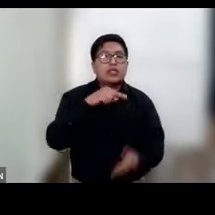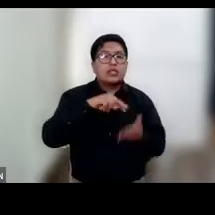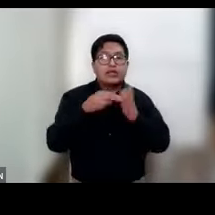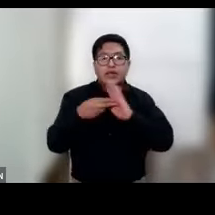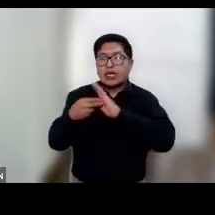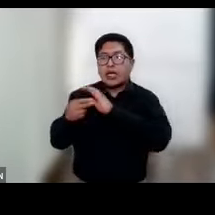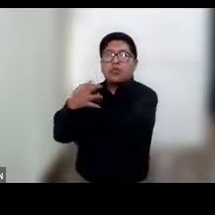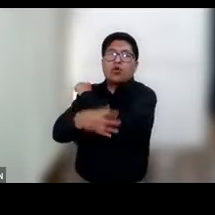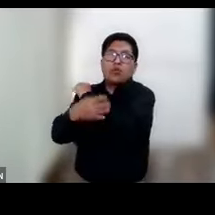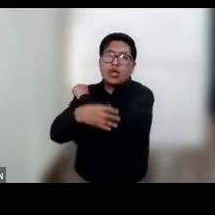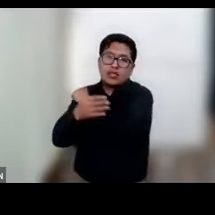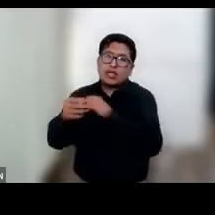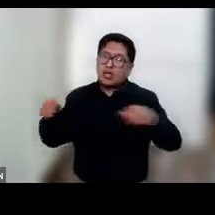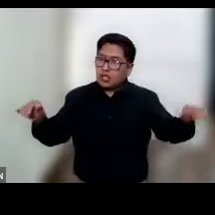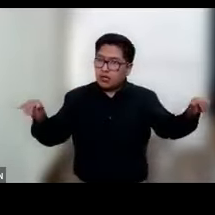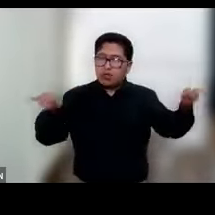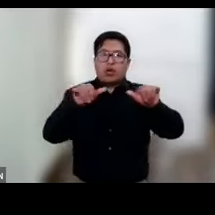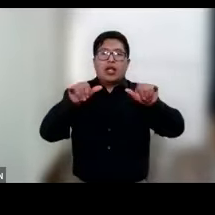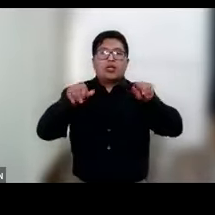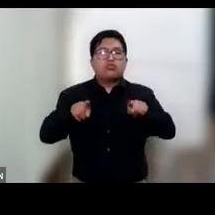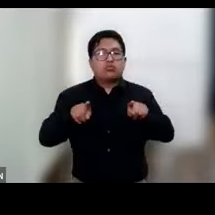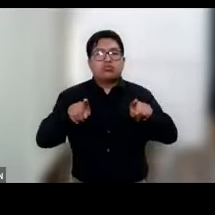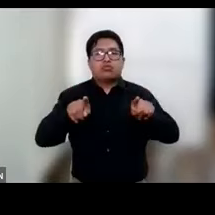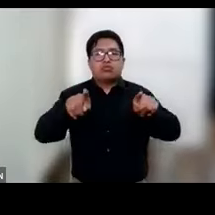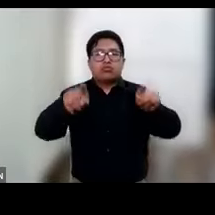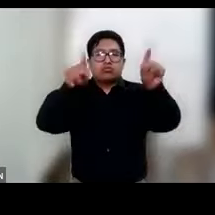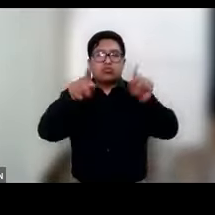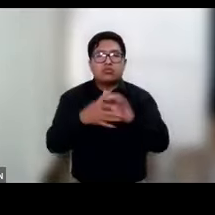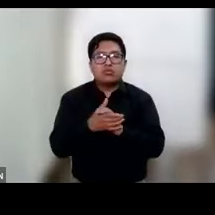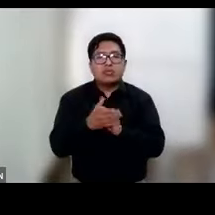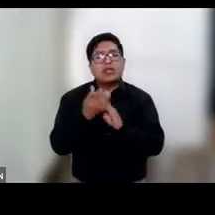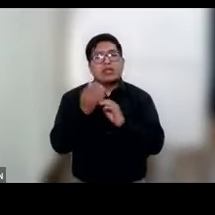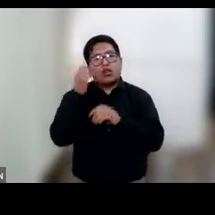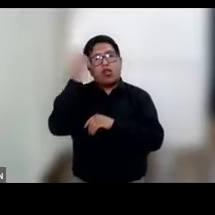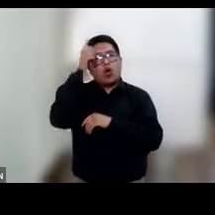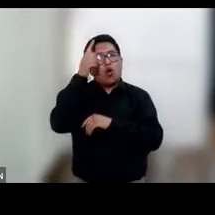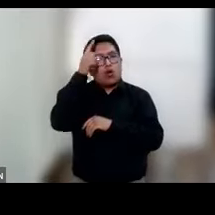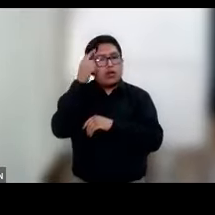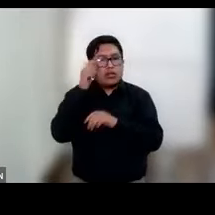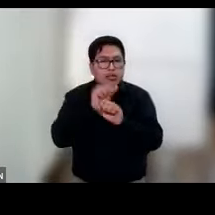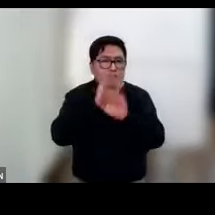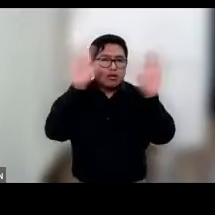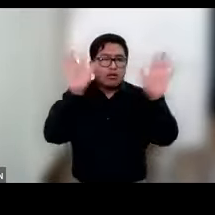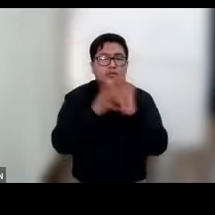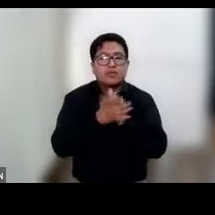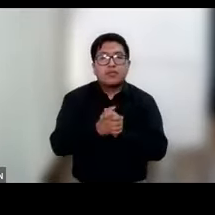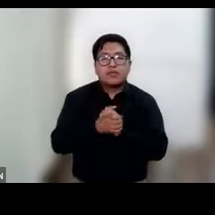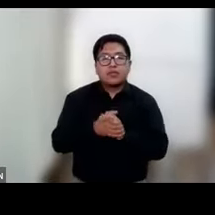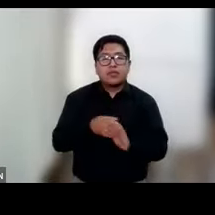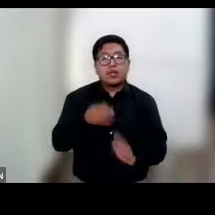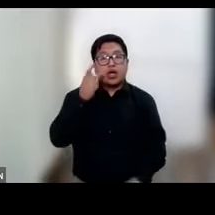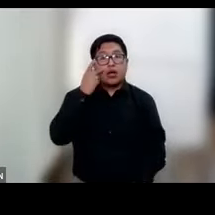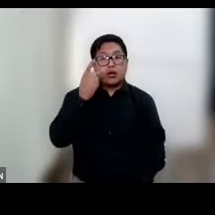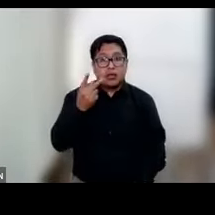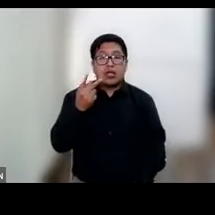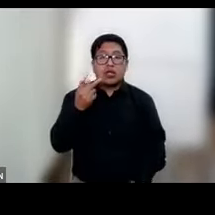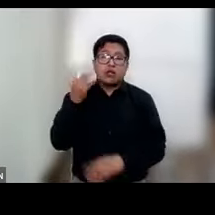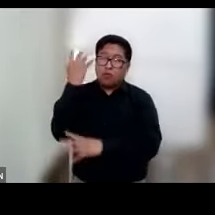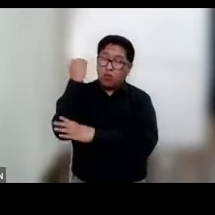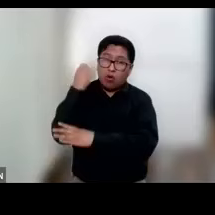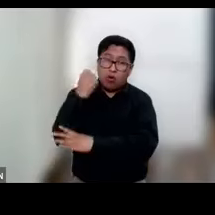pobreza y parece ser tan lógico porque nos muestran además este círculo de la pobreza